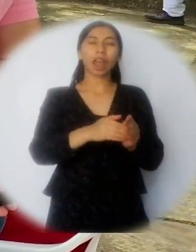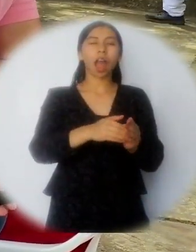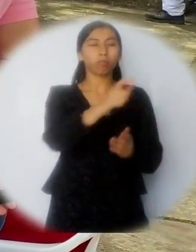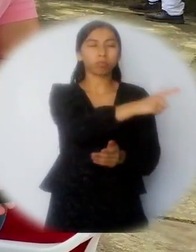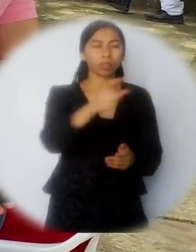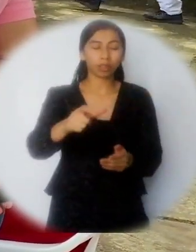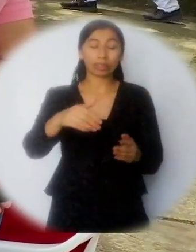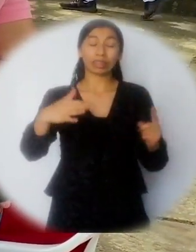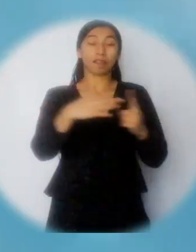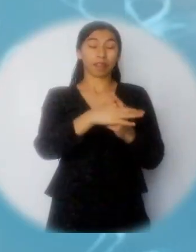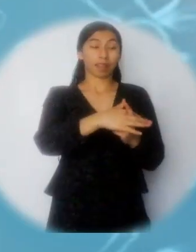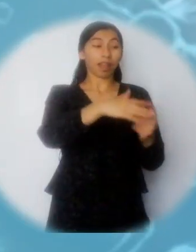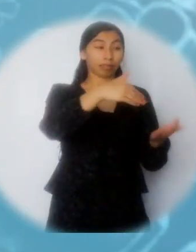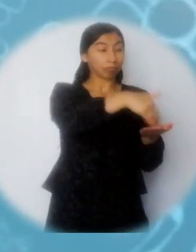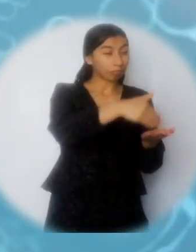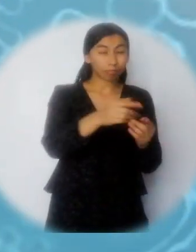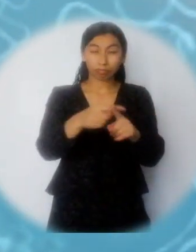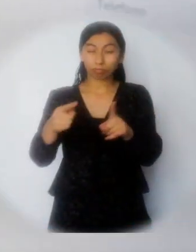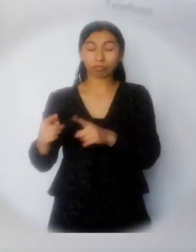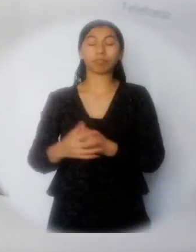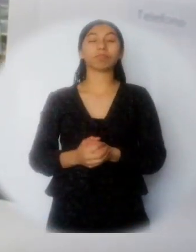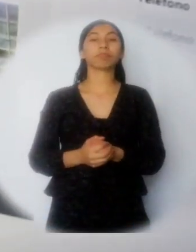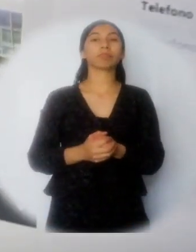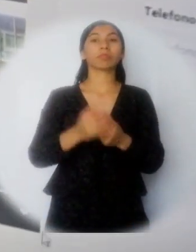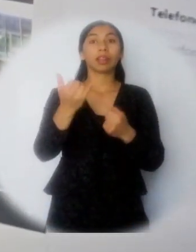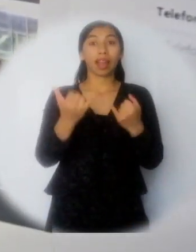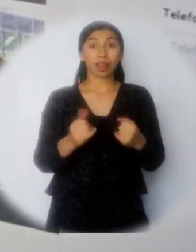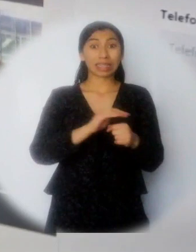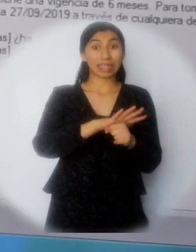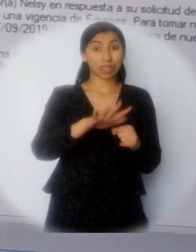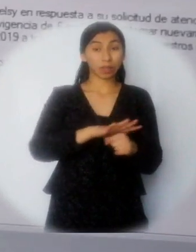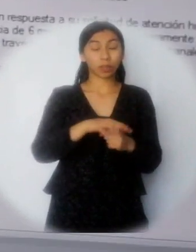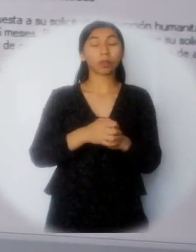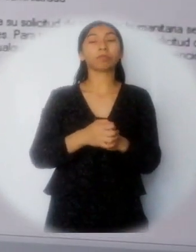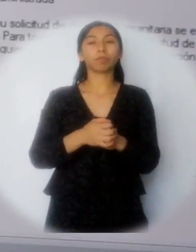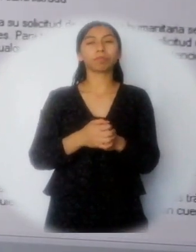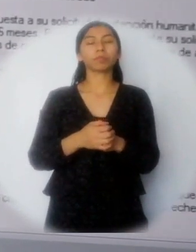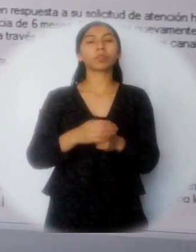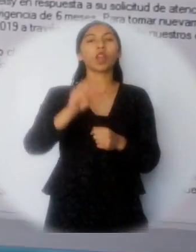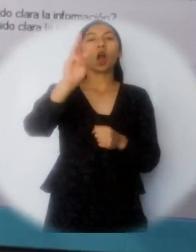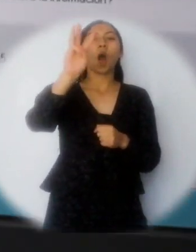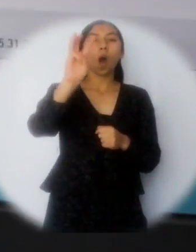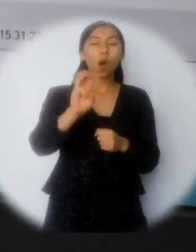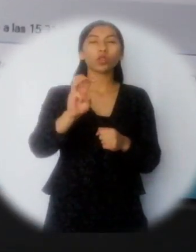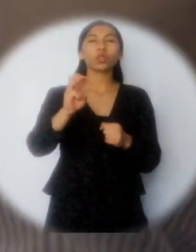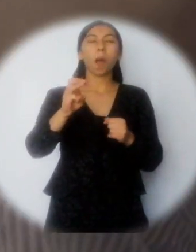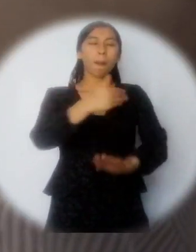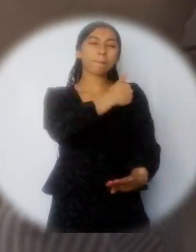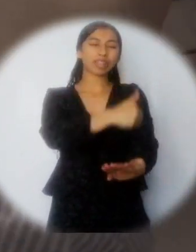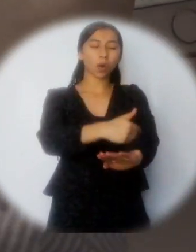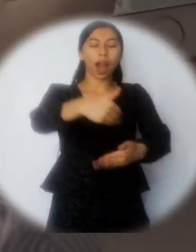afectadas por el conflicto armado colombiano. Durante el periodo de la actual cuarentena, la entidad ha recibido cerca de 8 millones